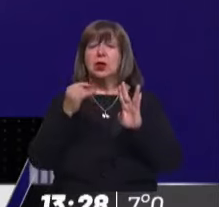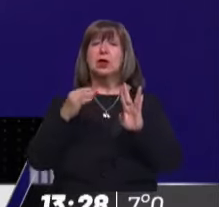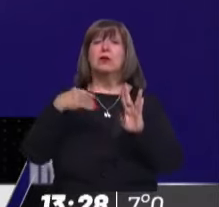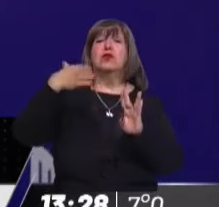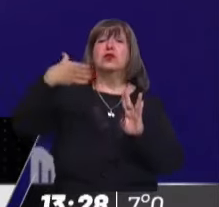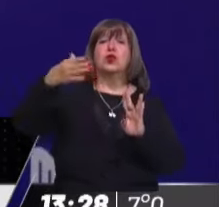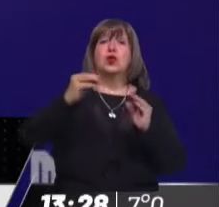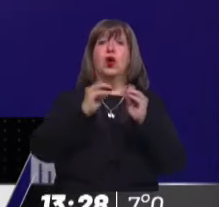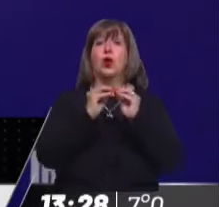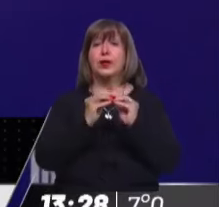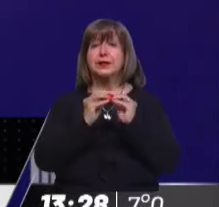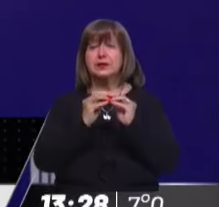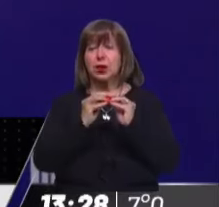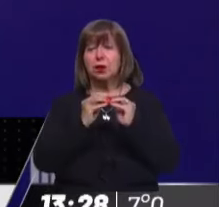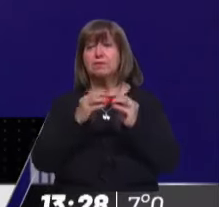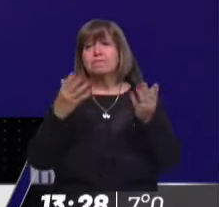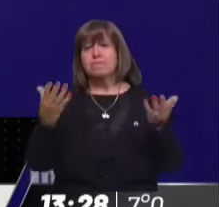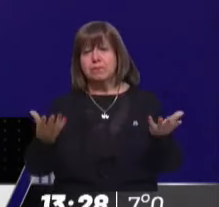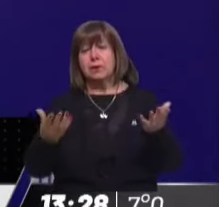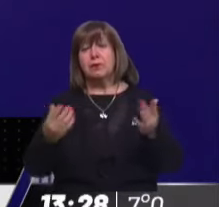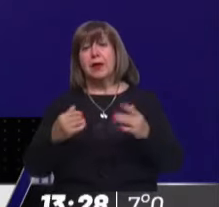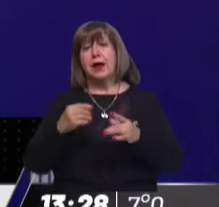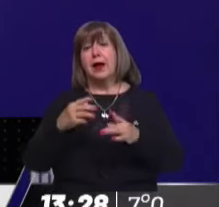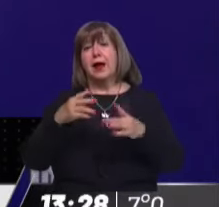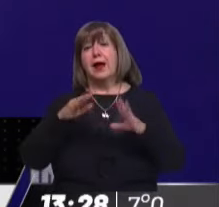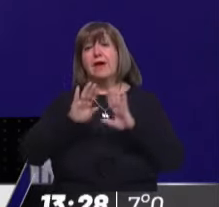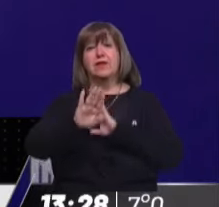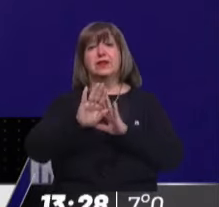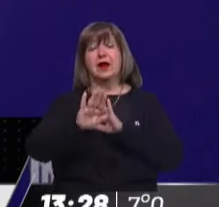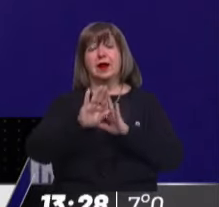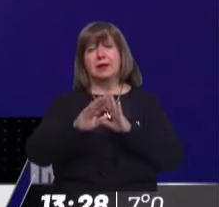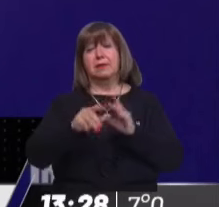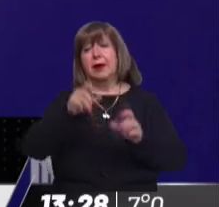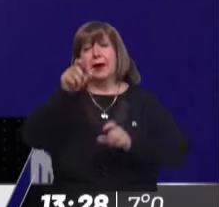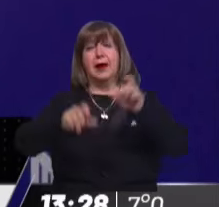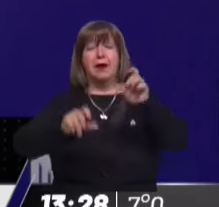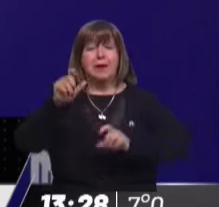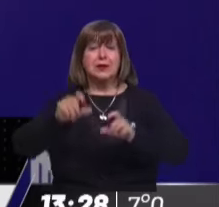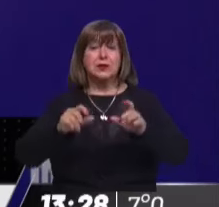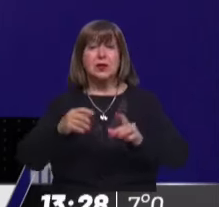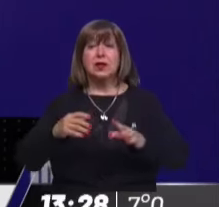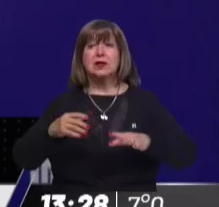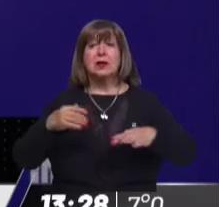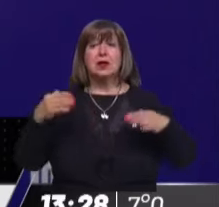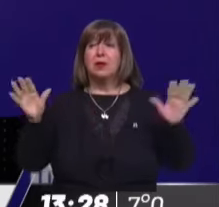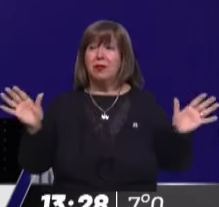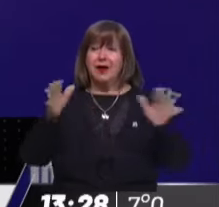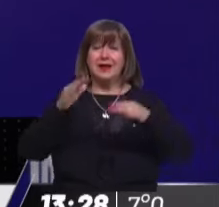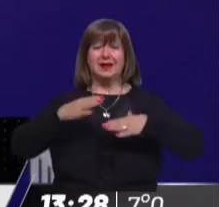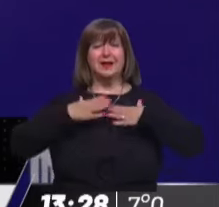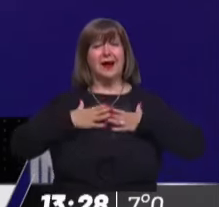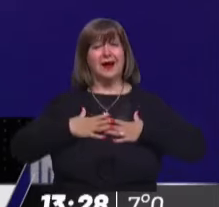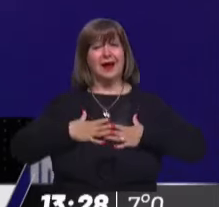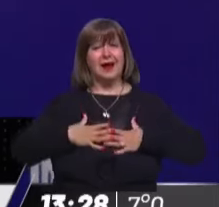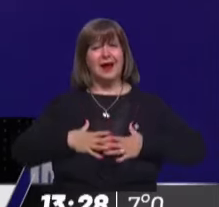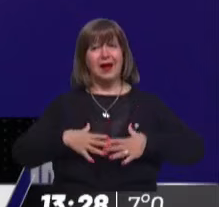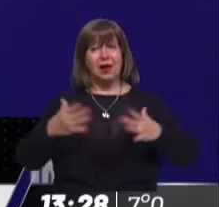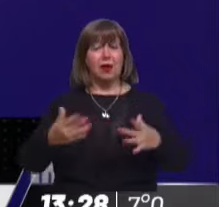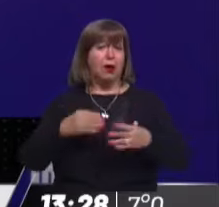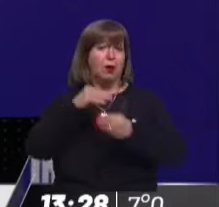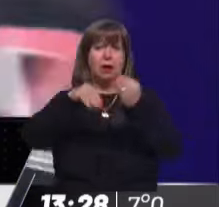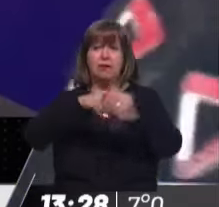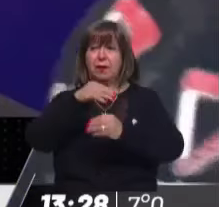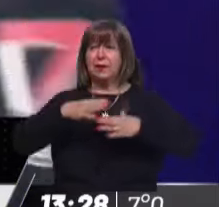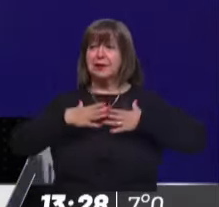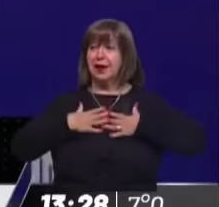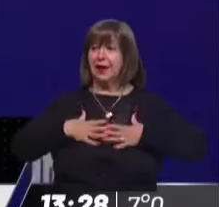de que esto, bueno, no vuelva a ocurrir, y que, bueno, los ciudadanos mendocinos puedan ir tranquilos a los espectáculos deportivos, como siempre ha sido en la provincia